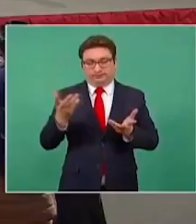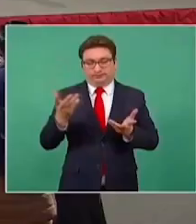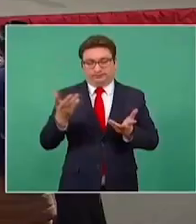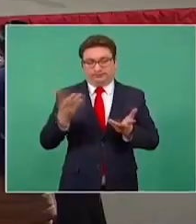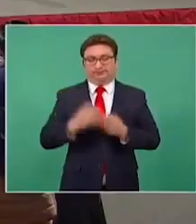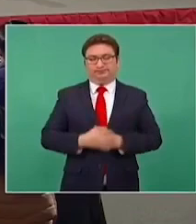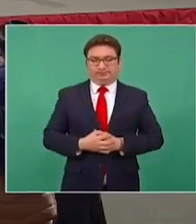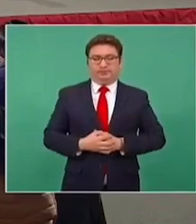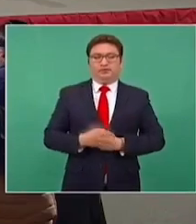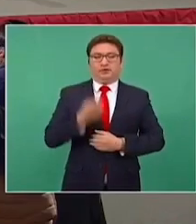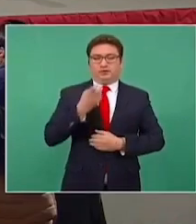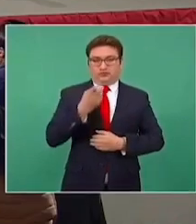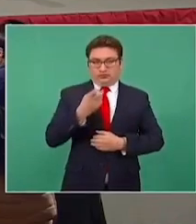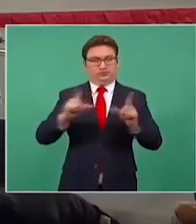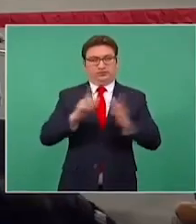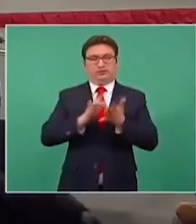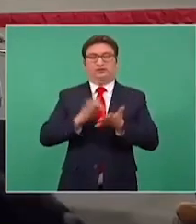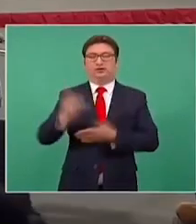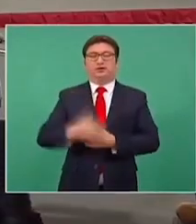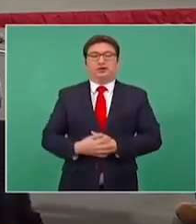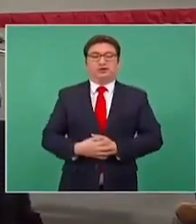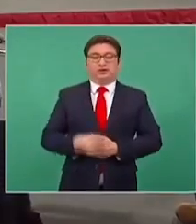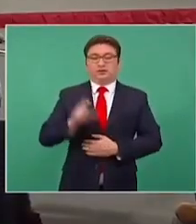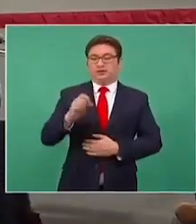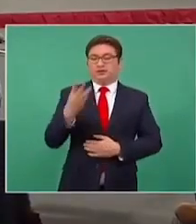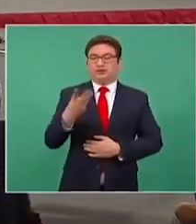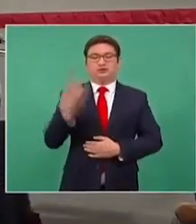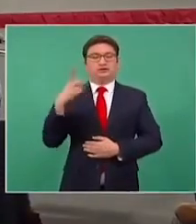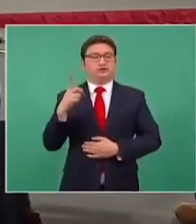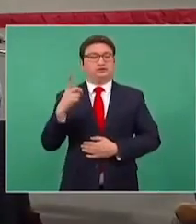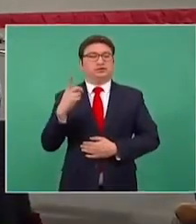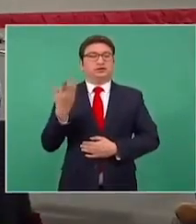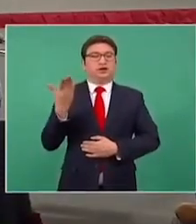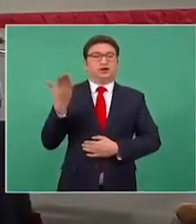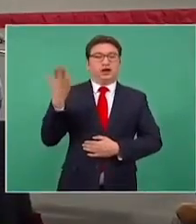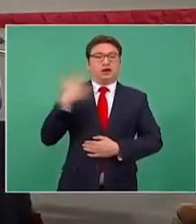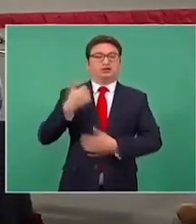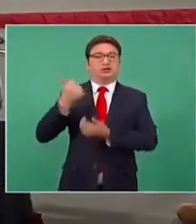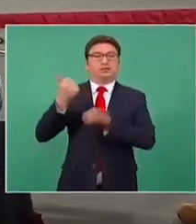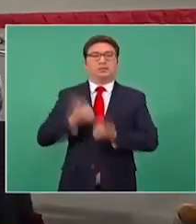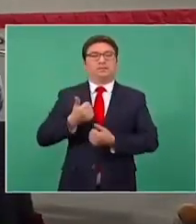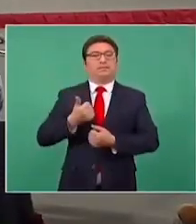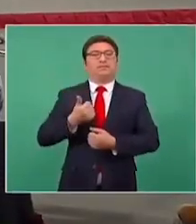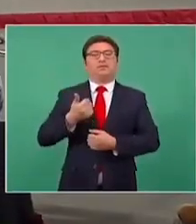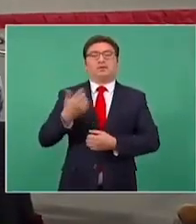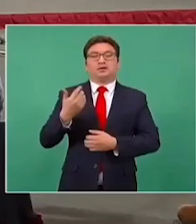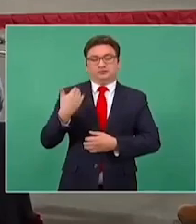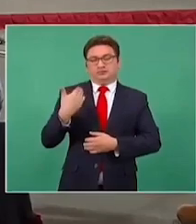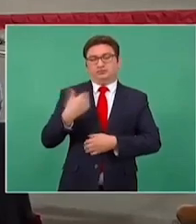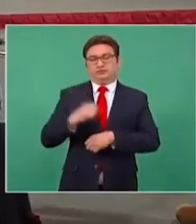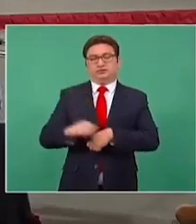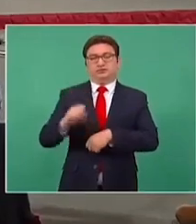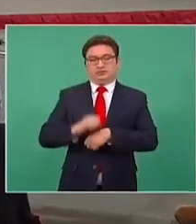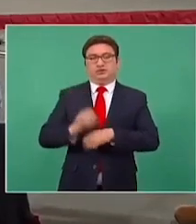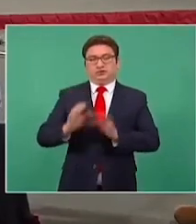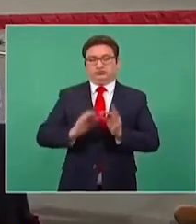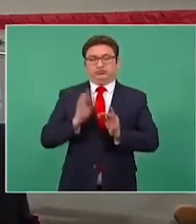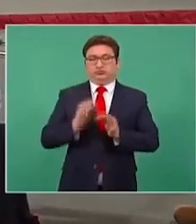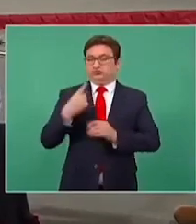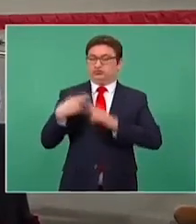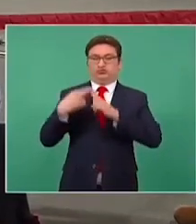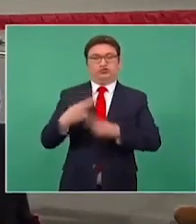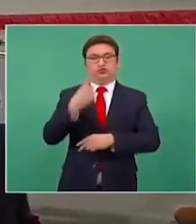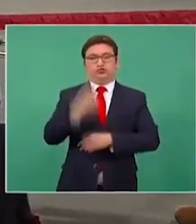población capitalina, evitar las reuniones, porque el 60% de los nuevos casos en la capital del país se daban en fiestas